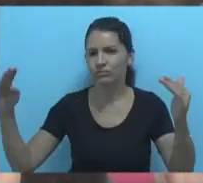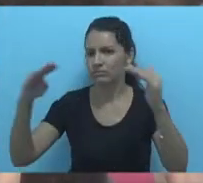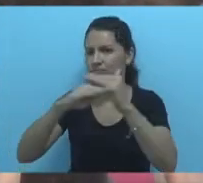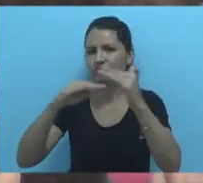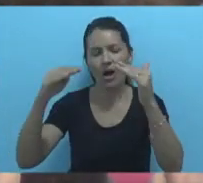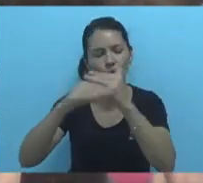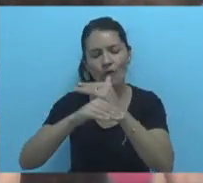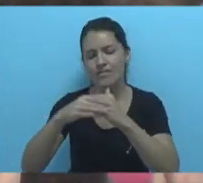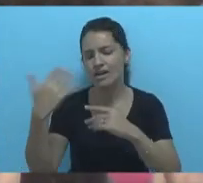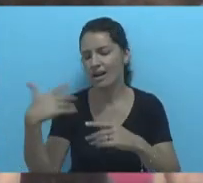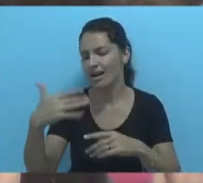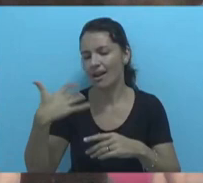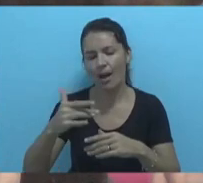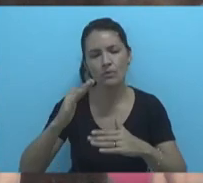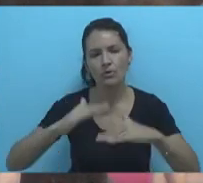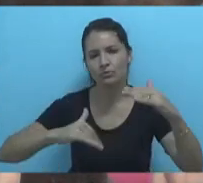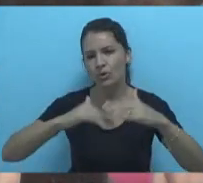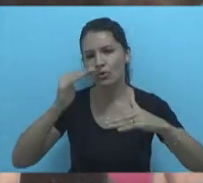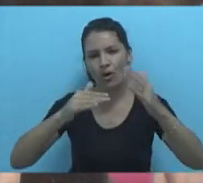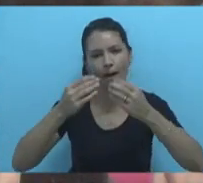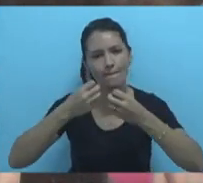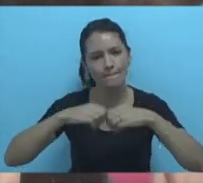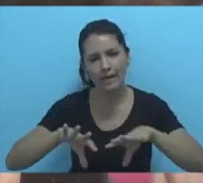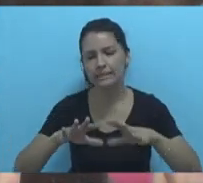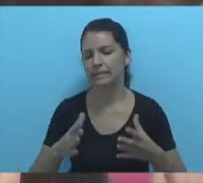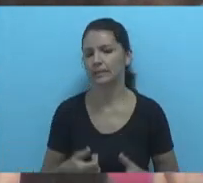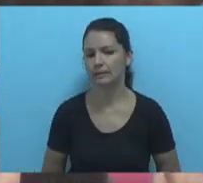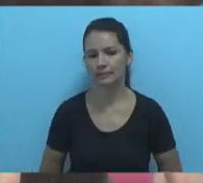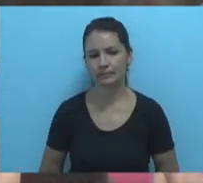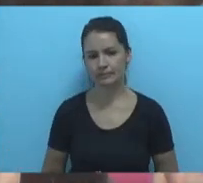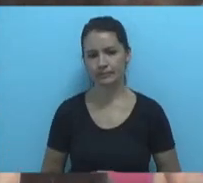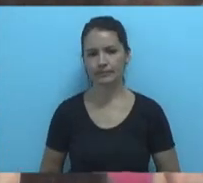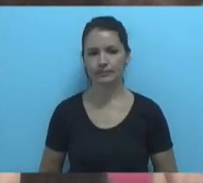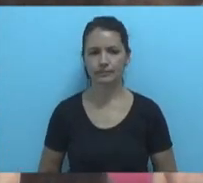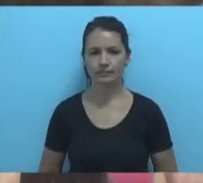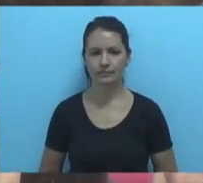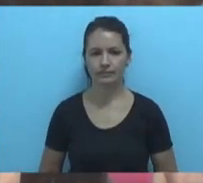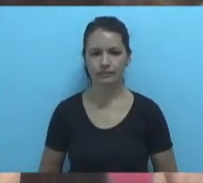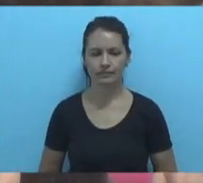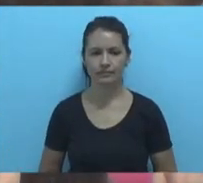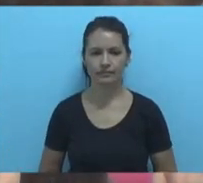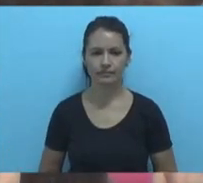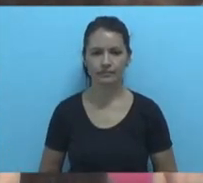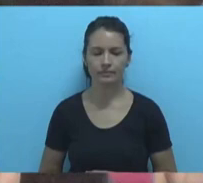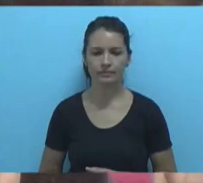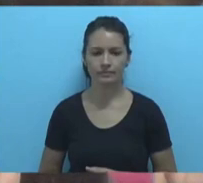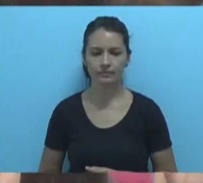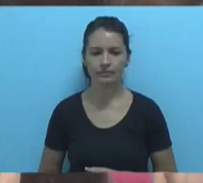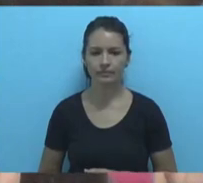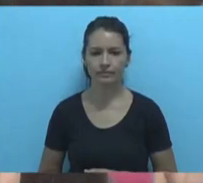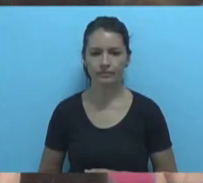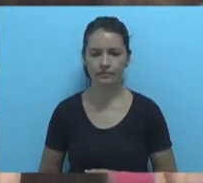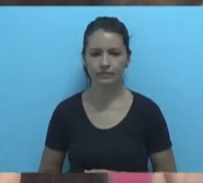Argentina cumpla con la promesa de llevar adelante la repavimentación de estos dos tramos